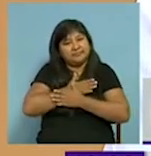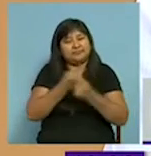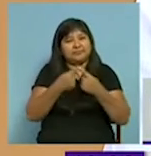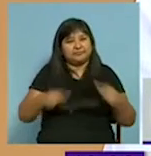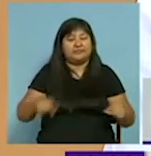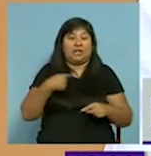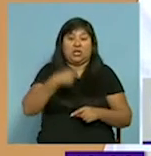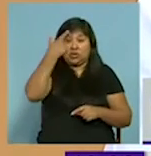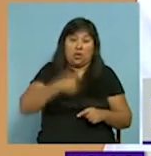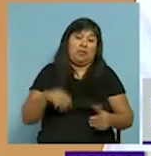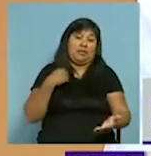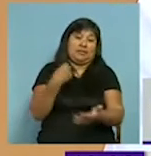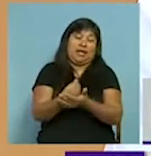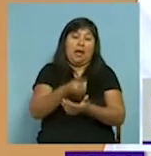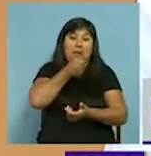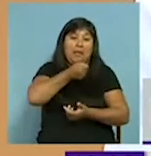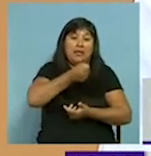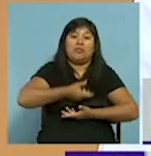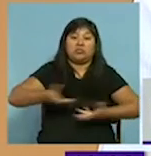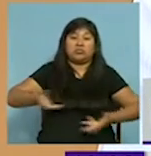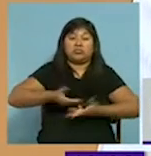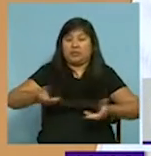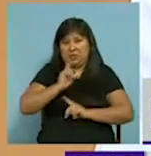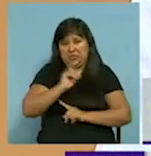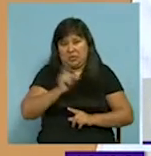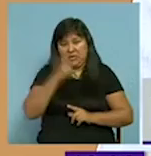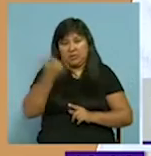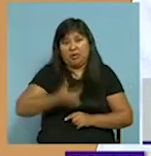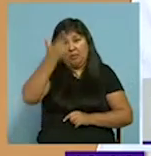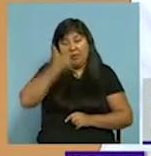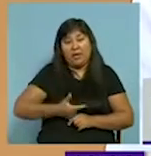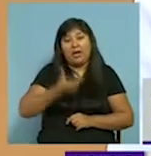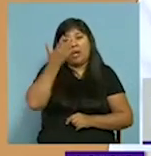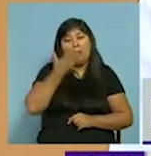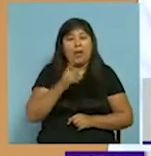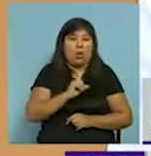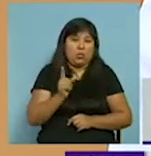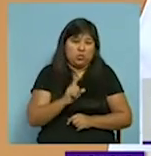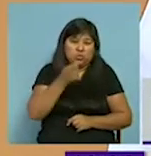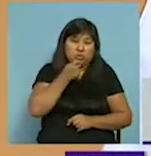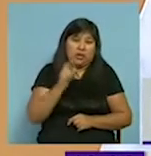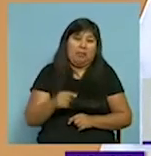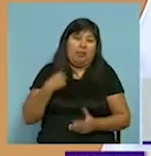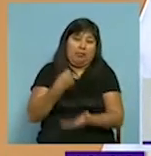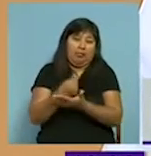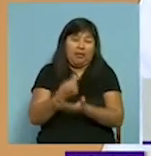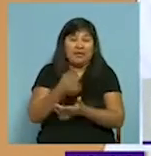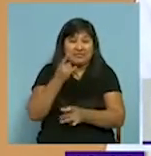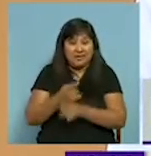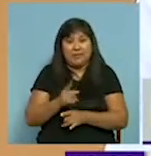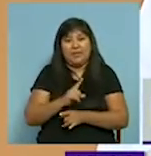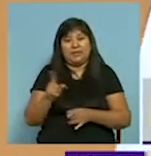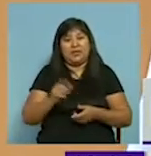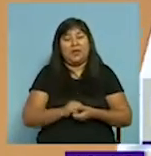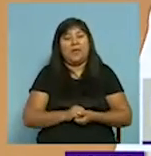persona que está en los medios no soy una persona que espero que mediáticamente me interesa participar siempre y